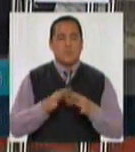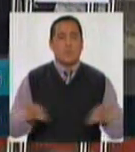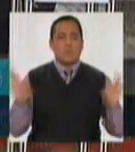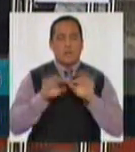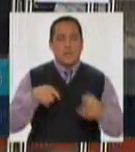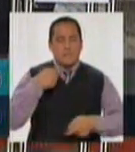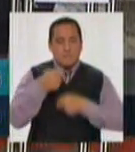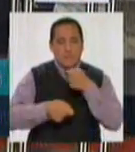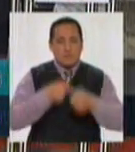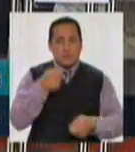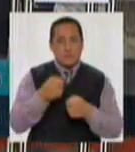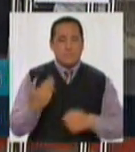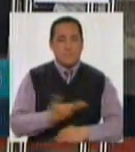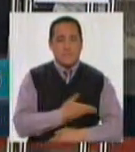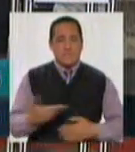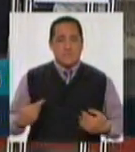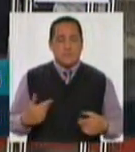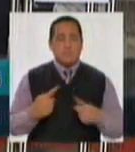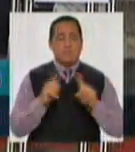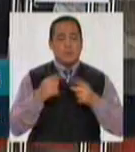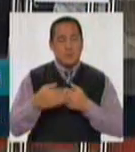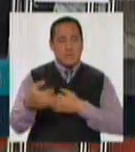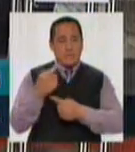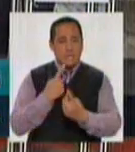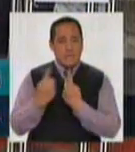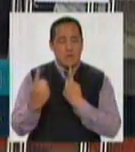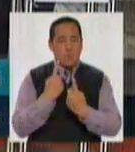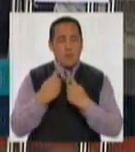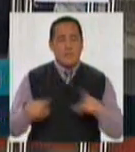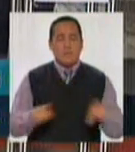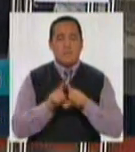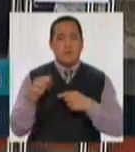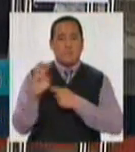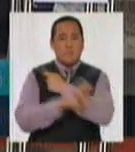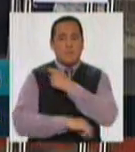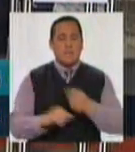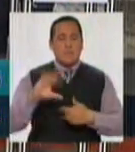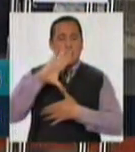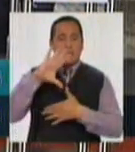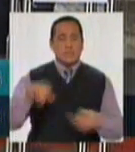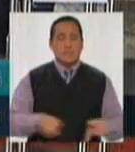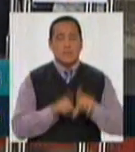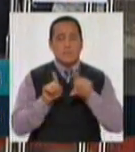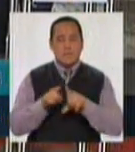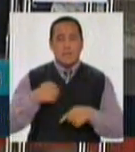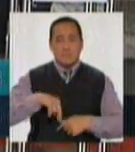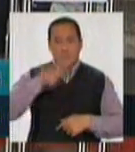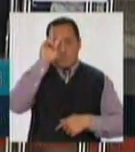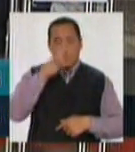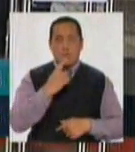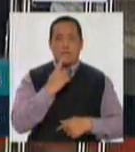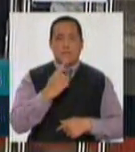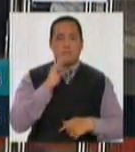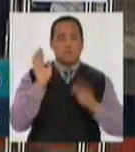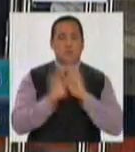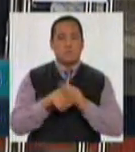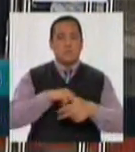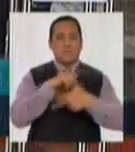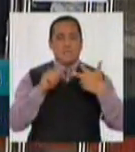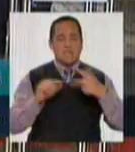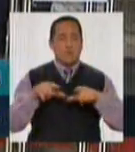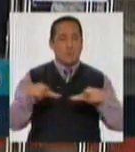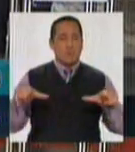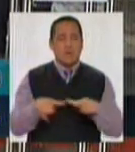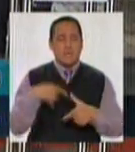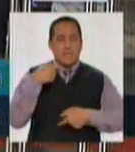las inversiones brasileñas en el Perú y viceversa. Entre los países de América Latina, Perú es el tercer destino